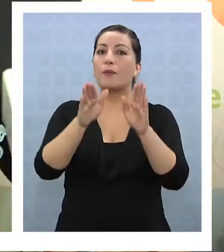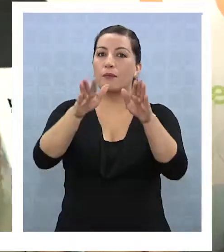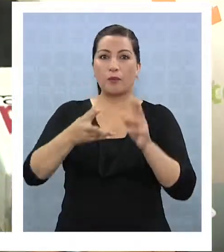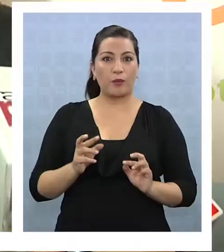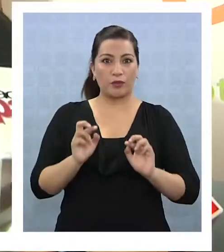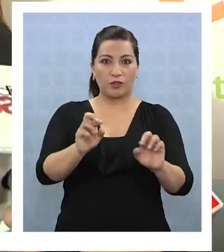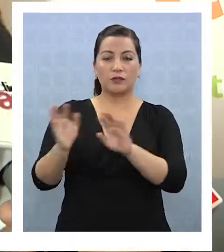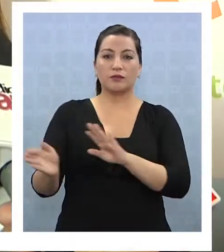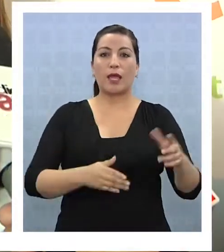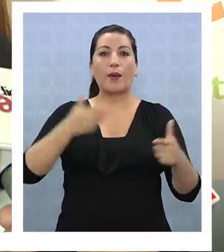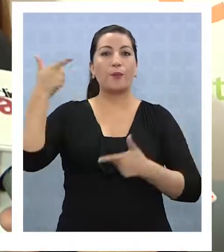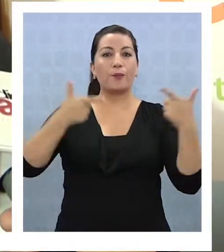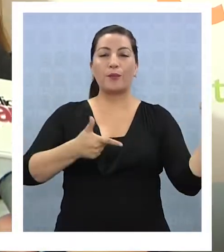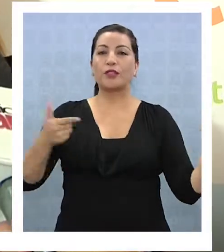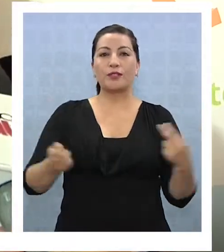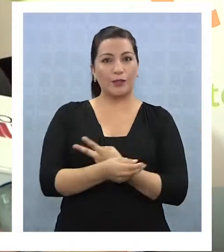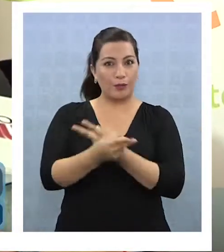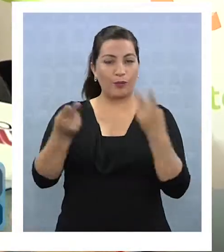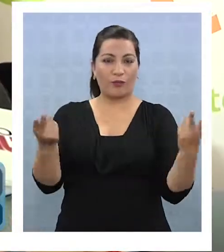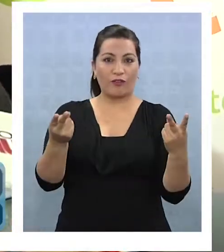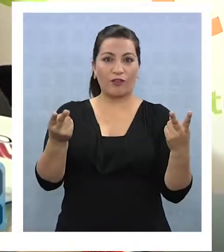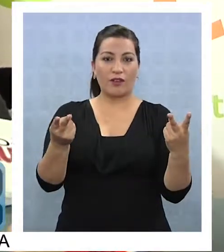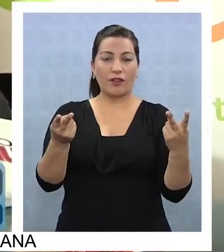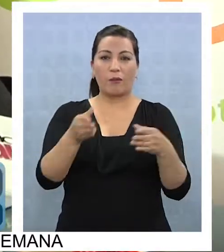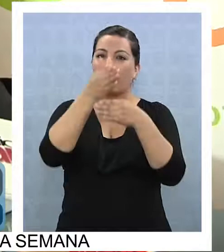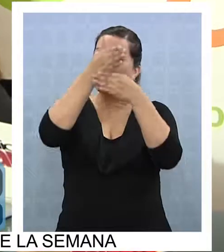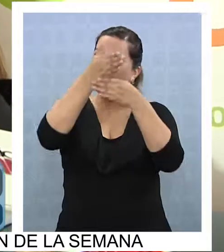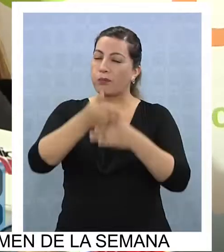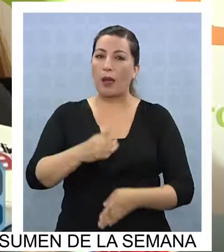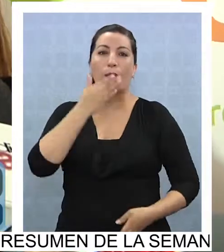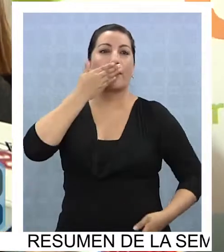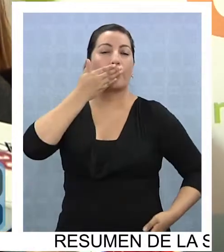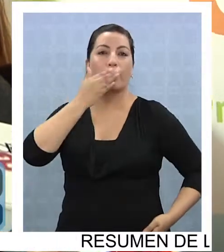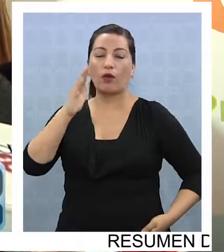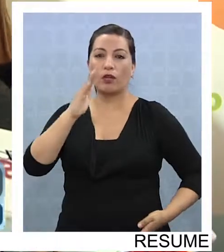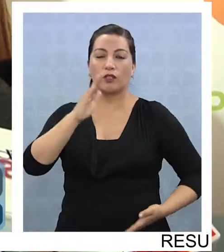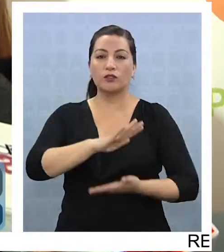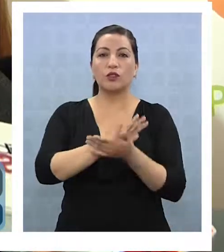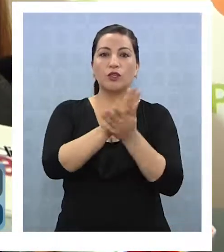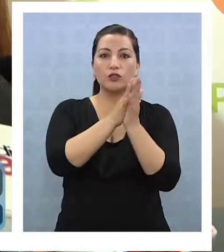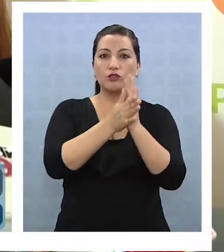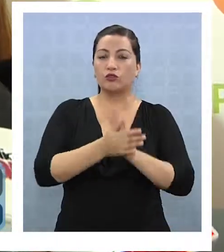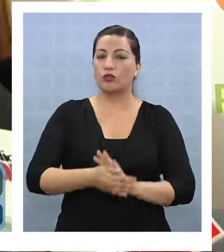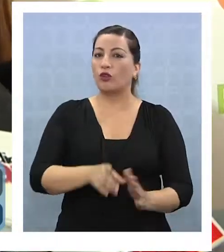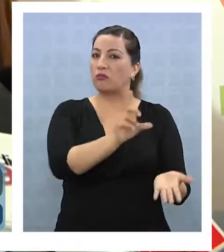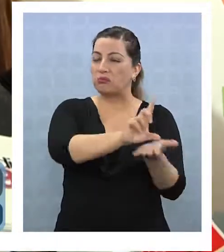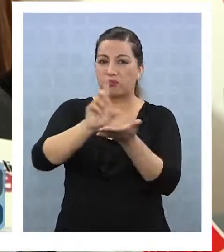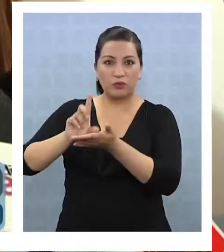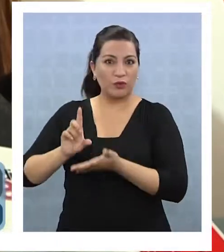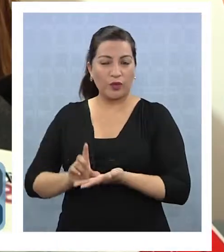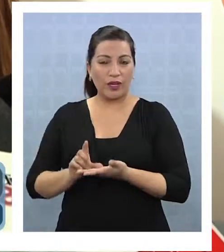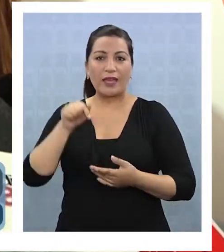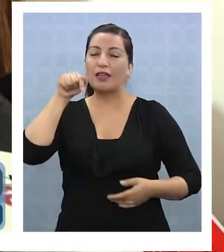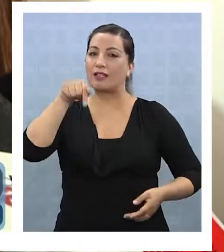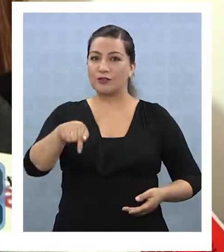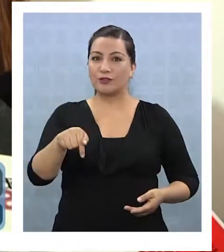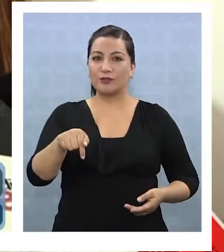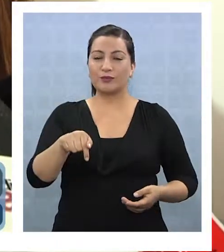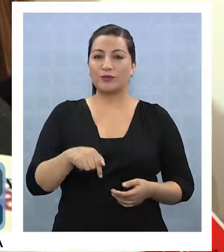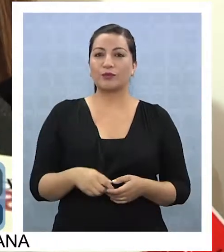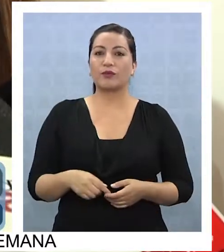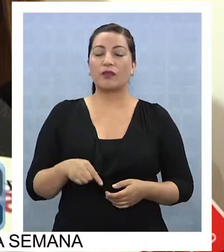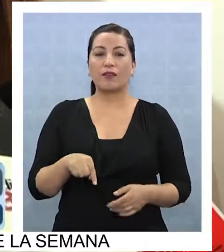oportunidades. Las políticas públicas debieran prolongarse y mejorarse en todos los ámbitos, por lo tanto esto es algo que